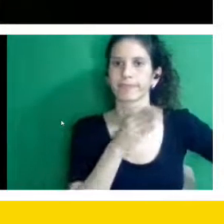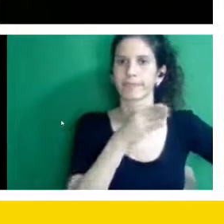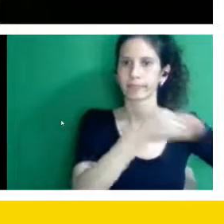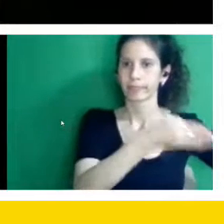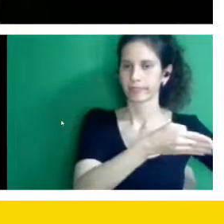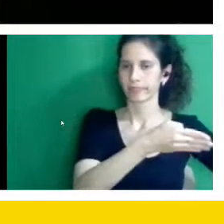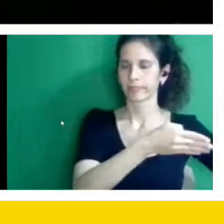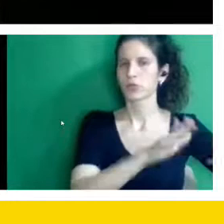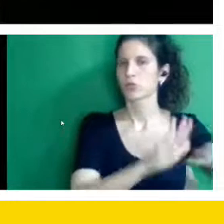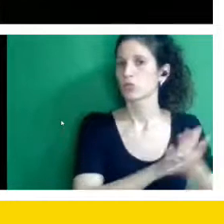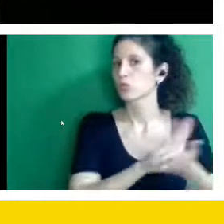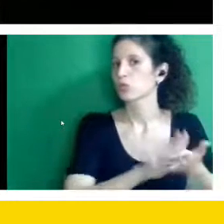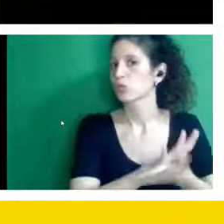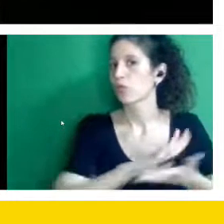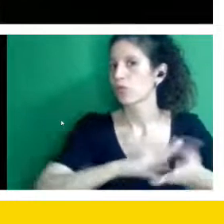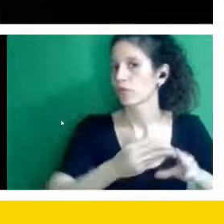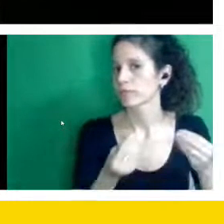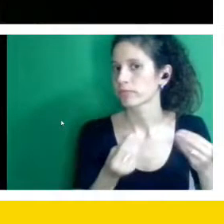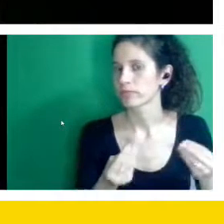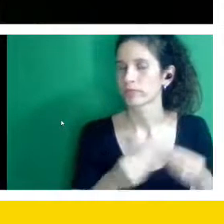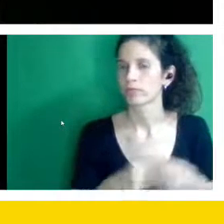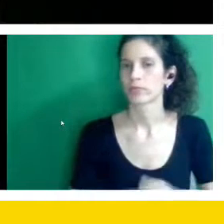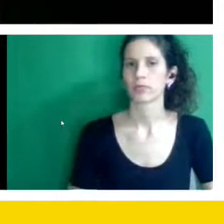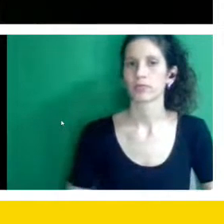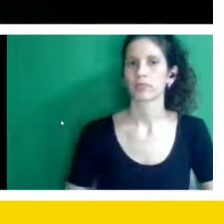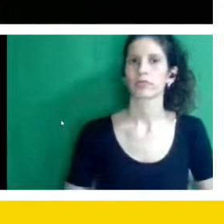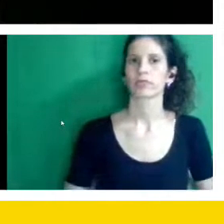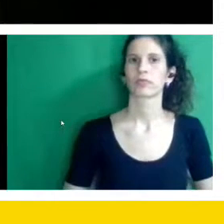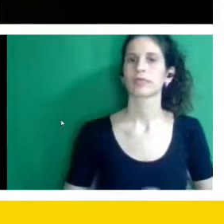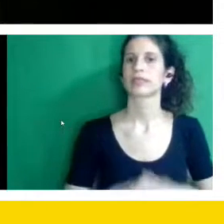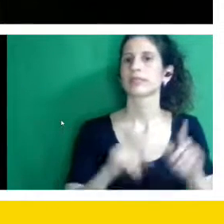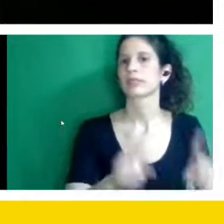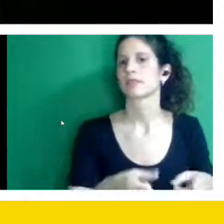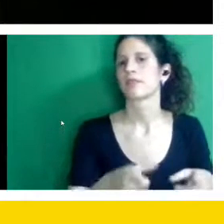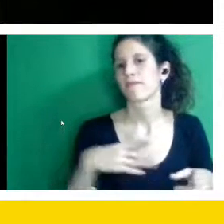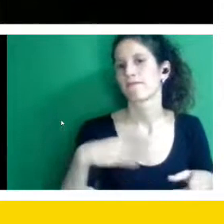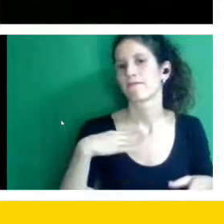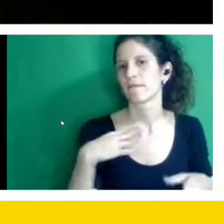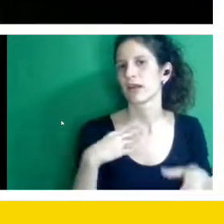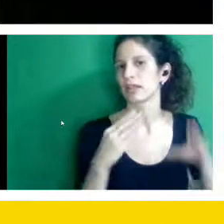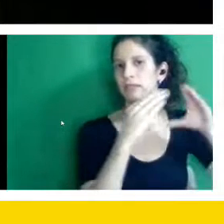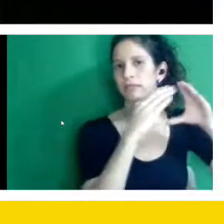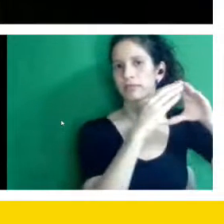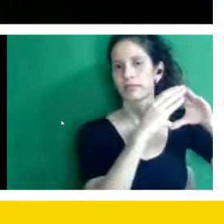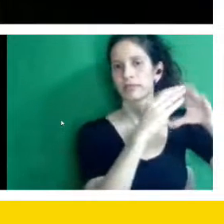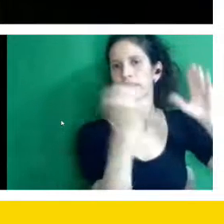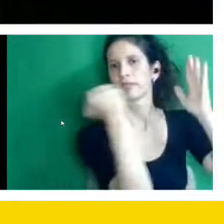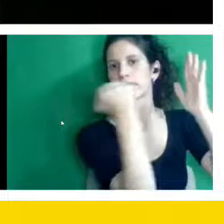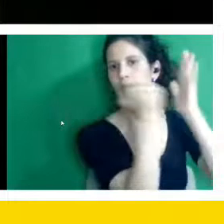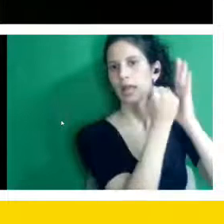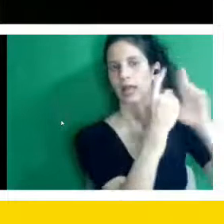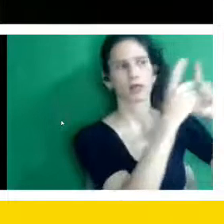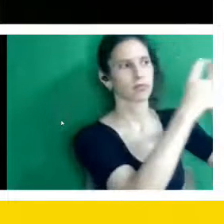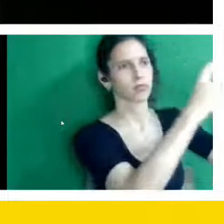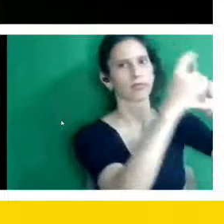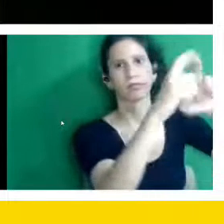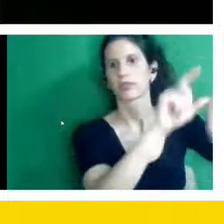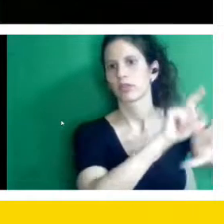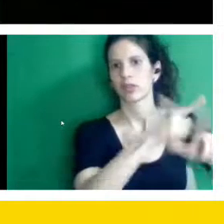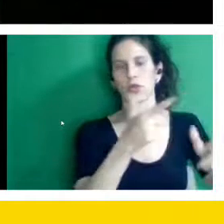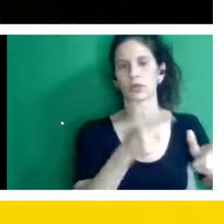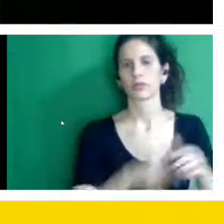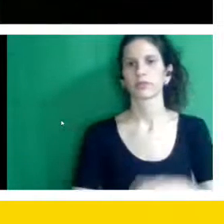También, bueno, se veía que era escasa la señalética. Y cuando fuimos al monumento era el más accesible, más